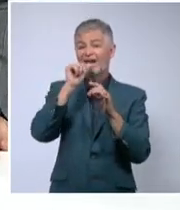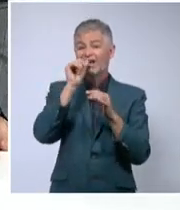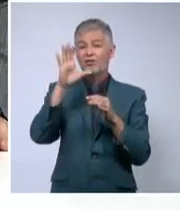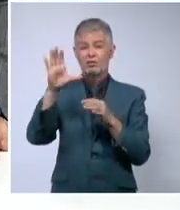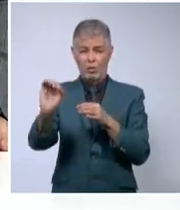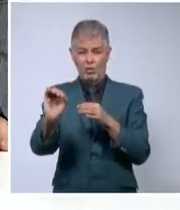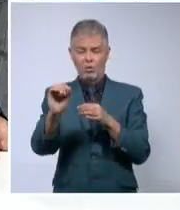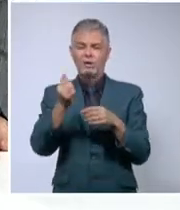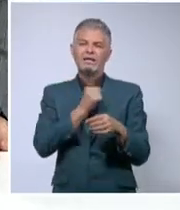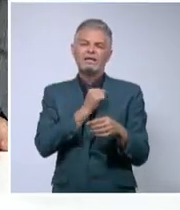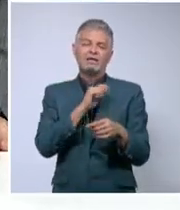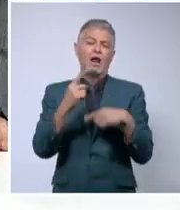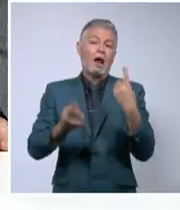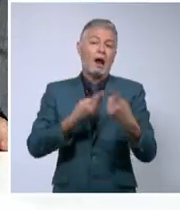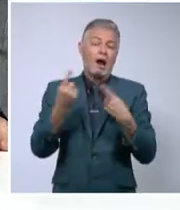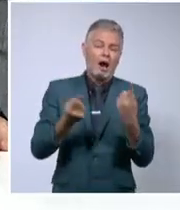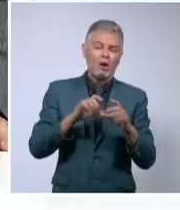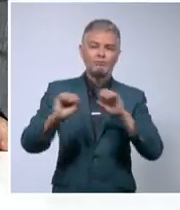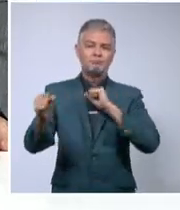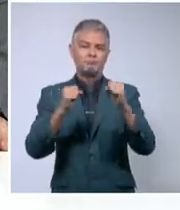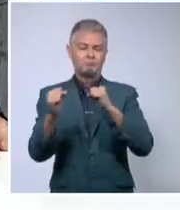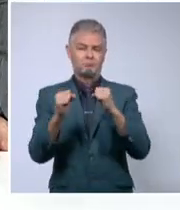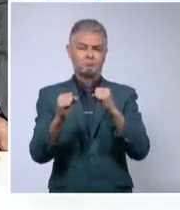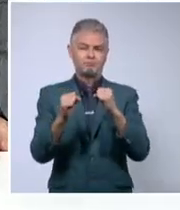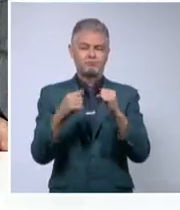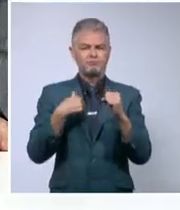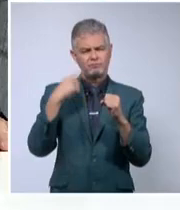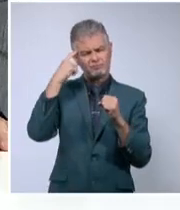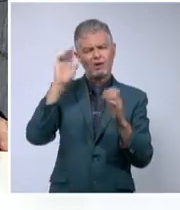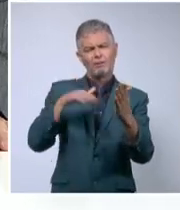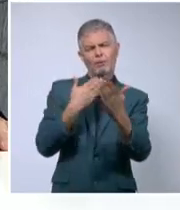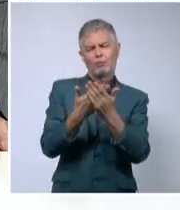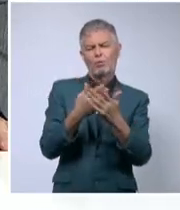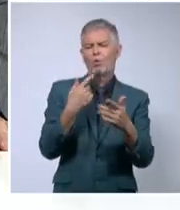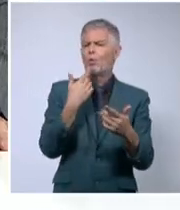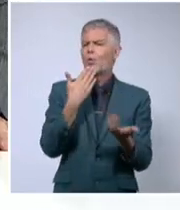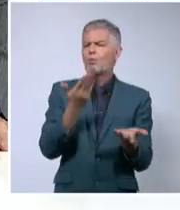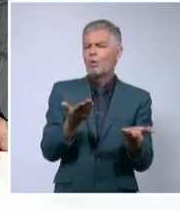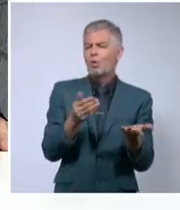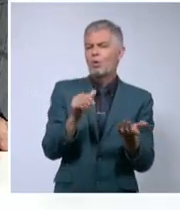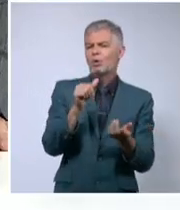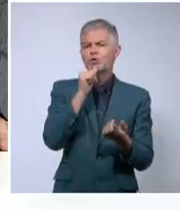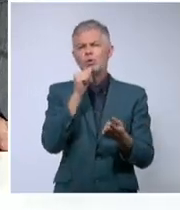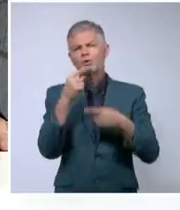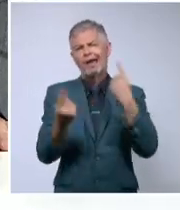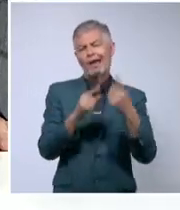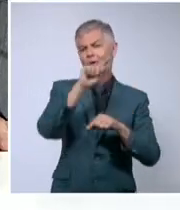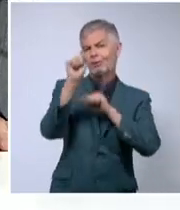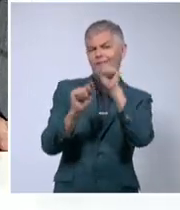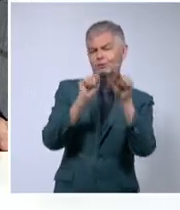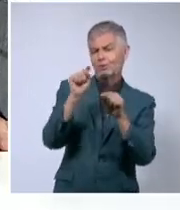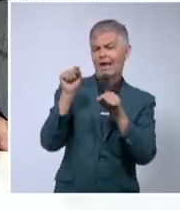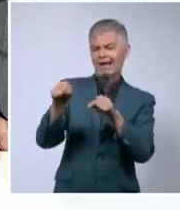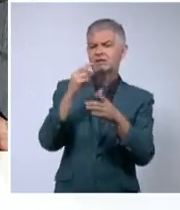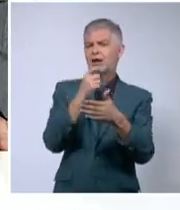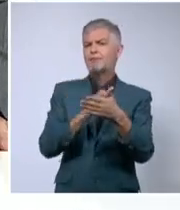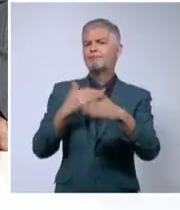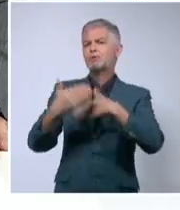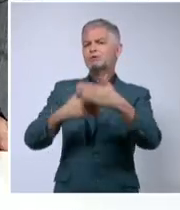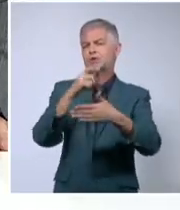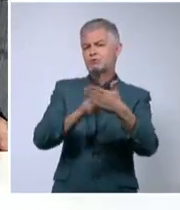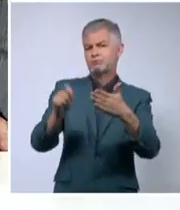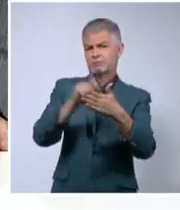les propongo analizar los cuestionamientos a este proceso electoral. Da la impresión de que los enemigos del chavismo intentan